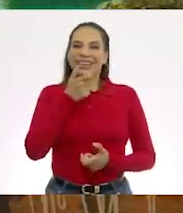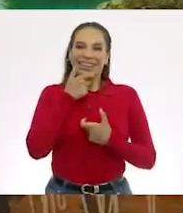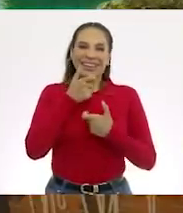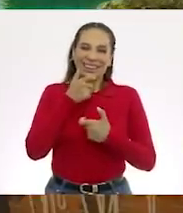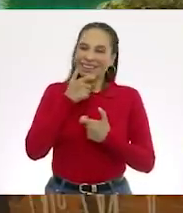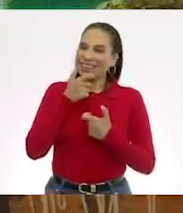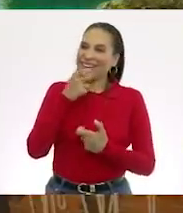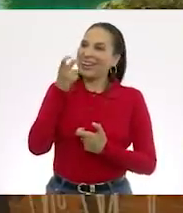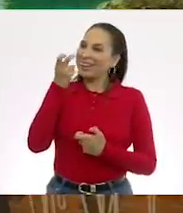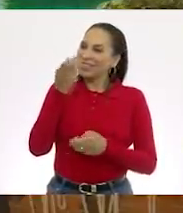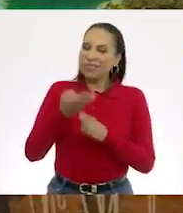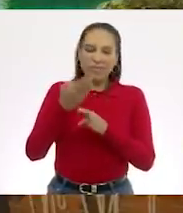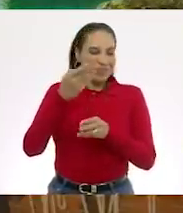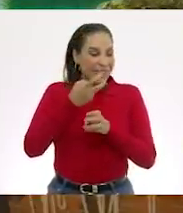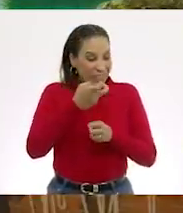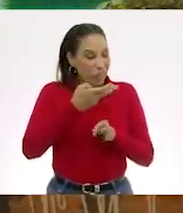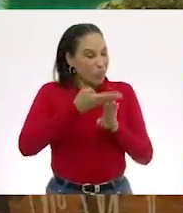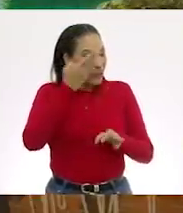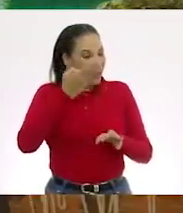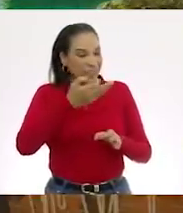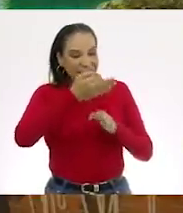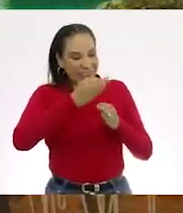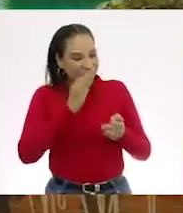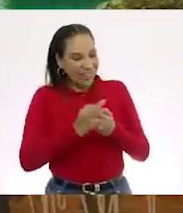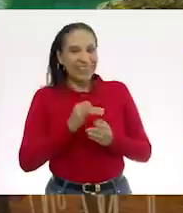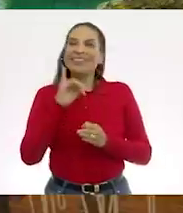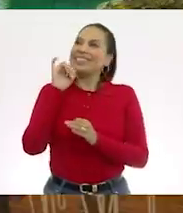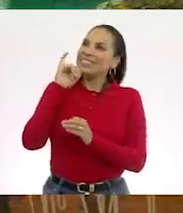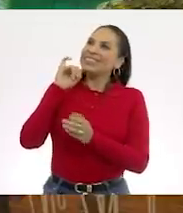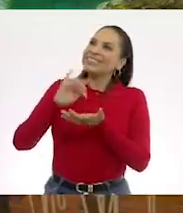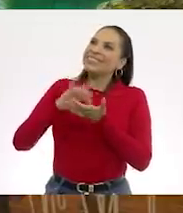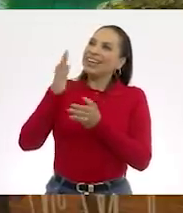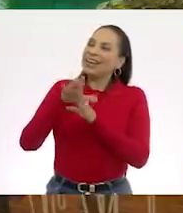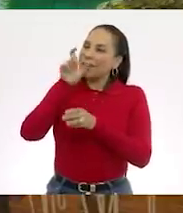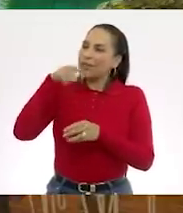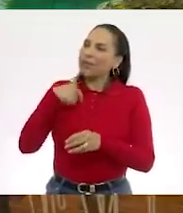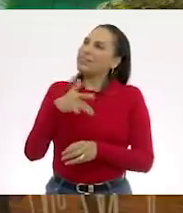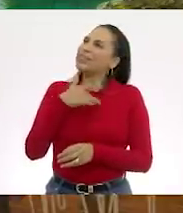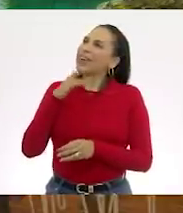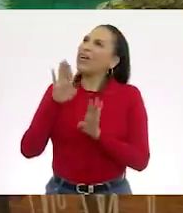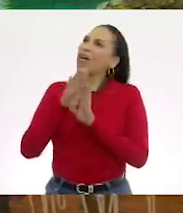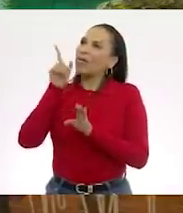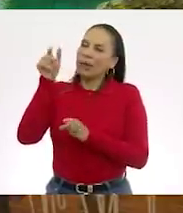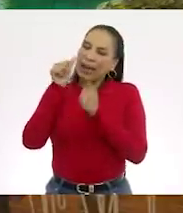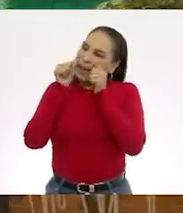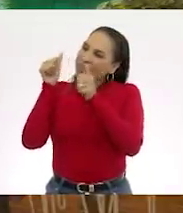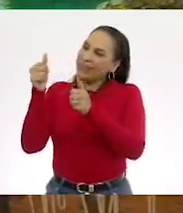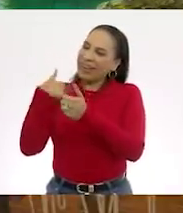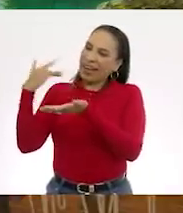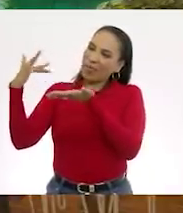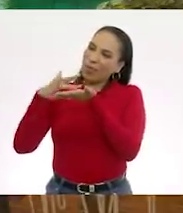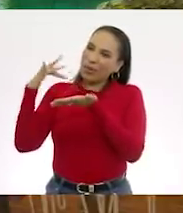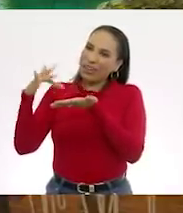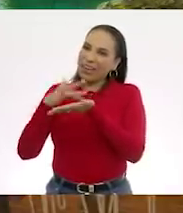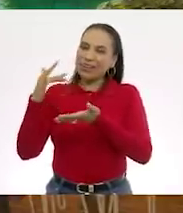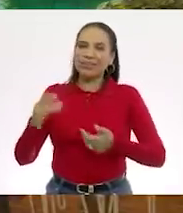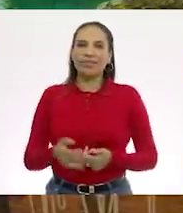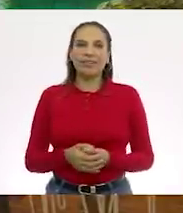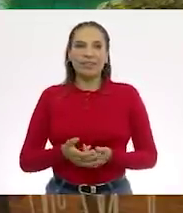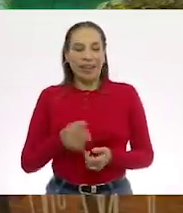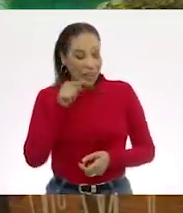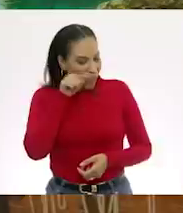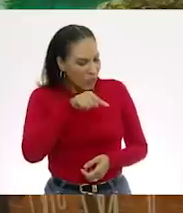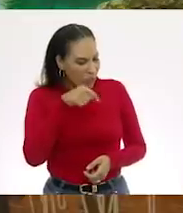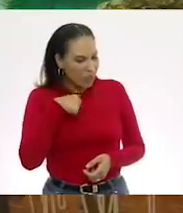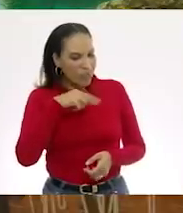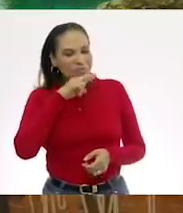¡Eso es muy gracioso! Sí, gracias, Lolo, por escuchar cómo me siento y apoyarme. Ah, tú